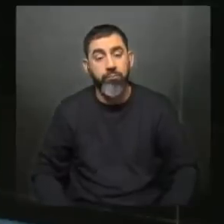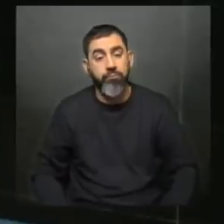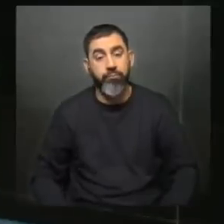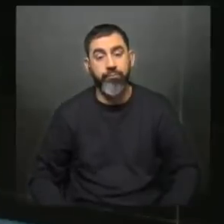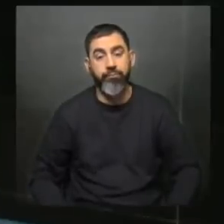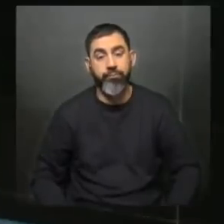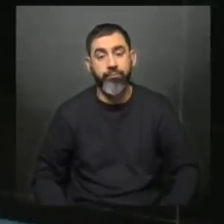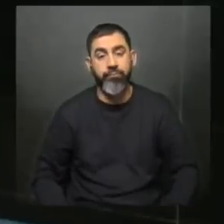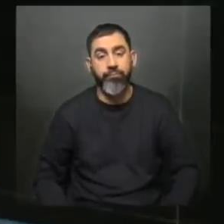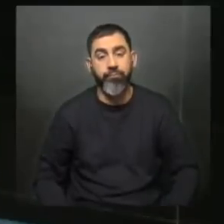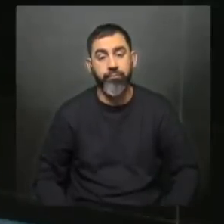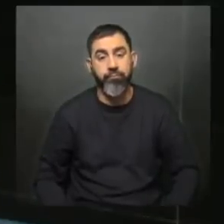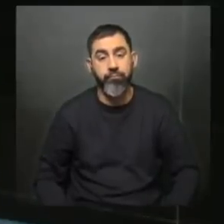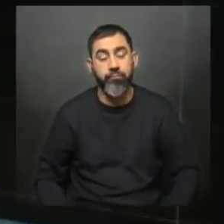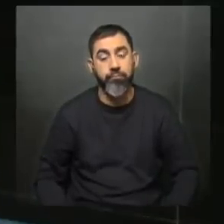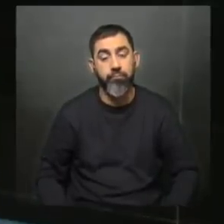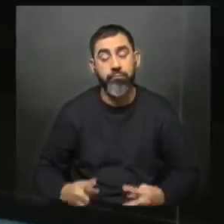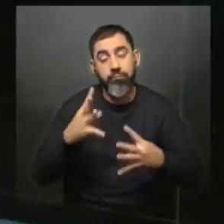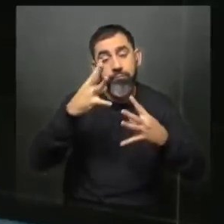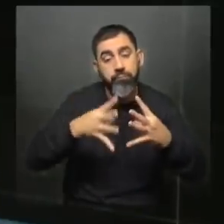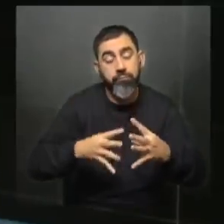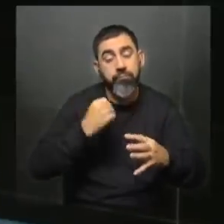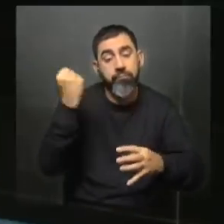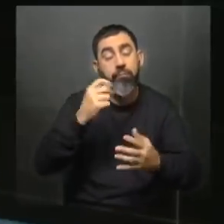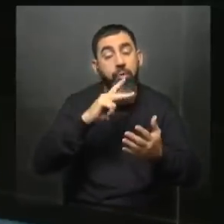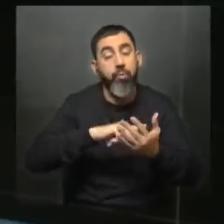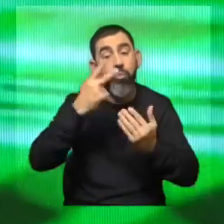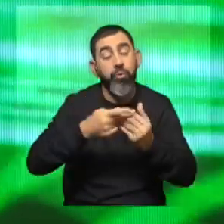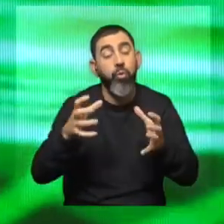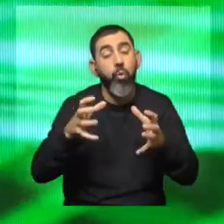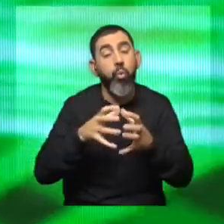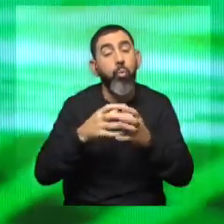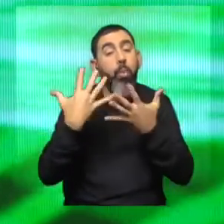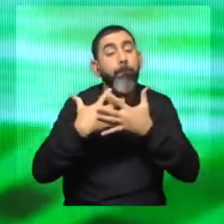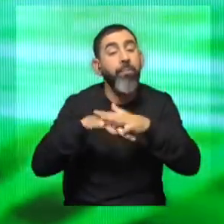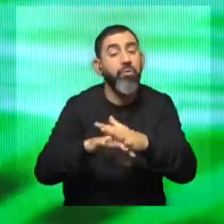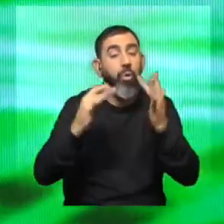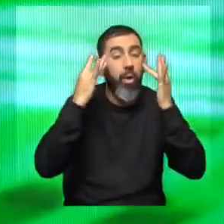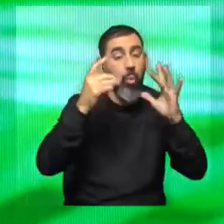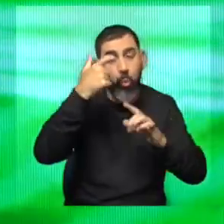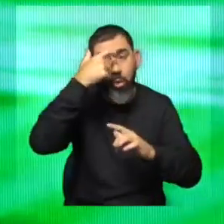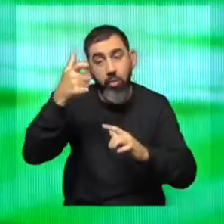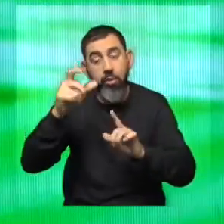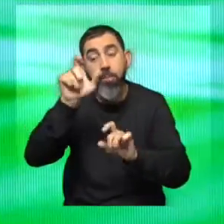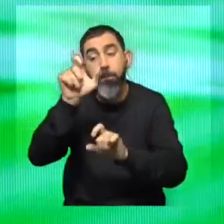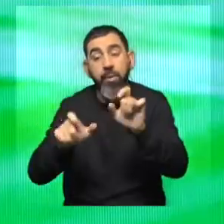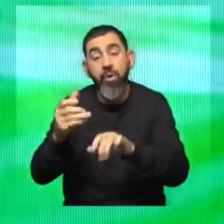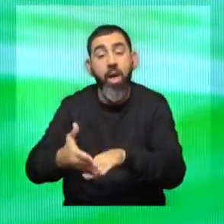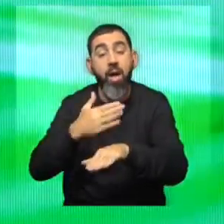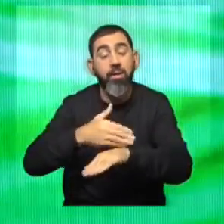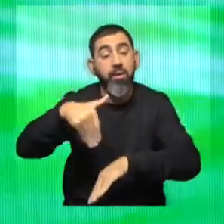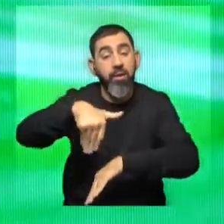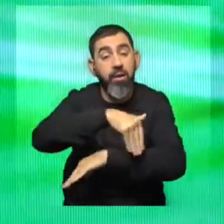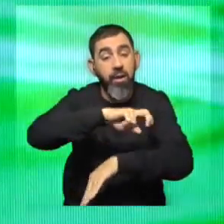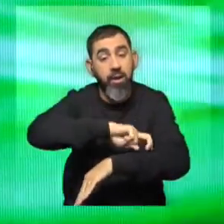también eje transversal el proyecto los equipos mixtos que Nosotros le llamamos los educadores los técnicos con personas que transitan